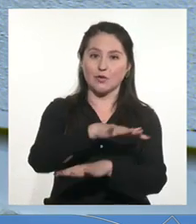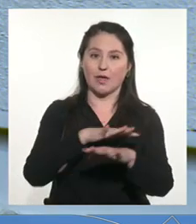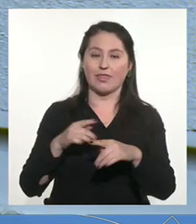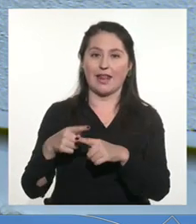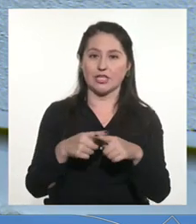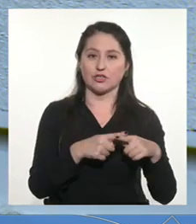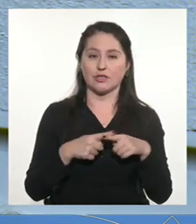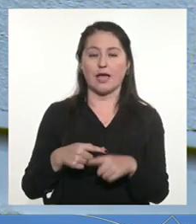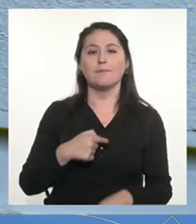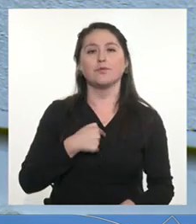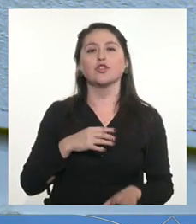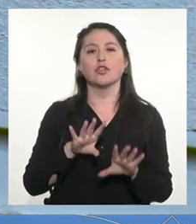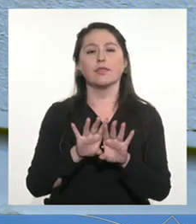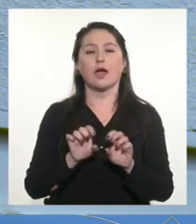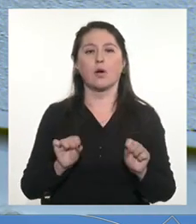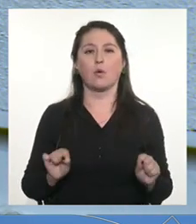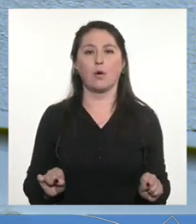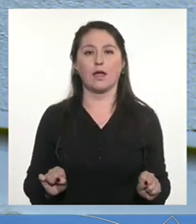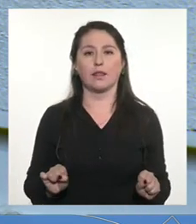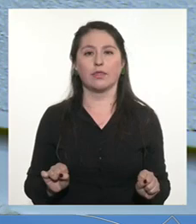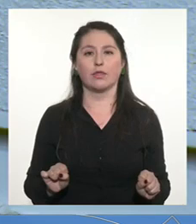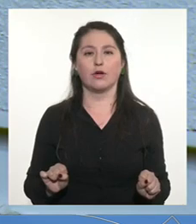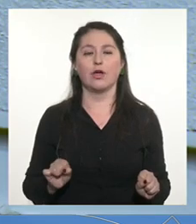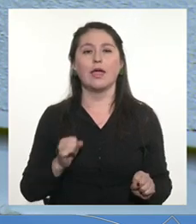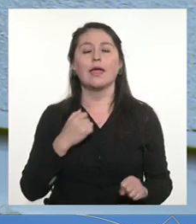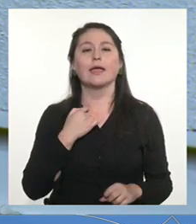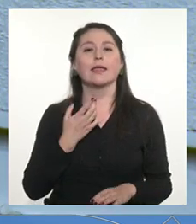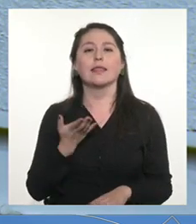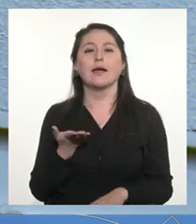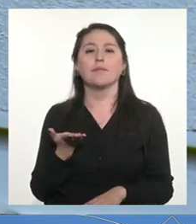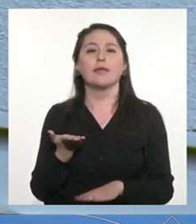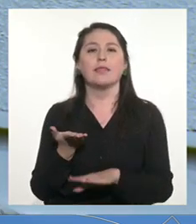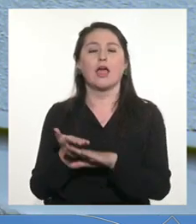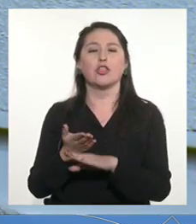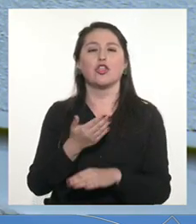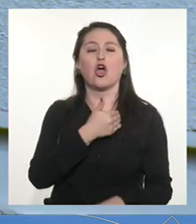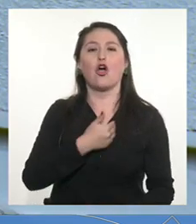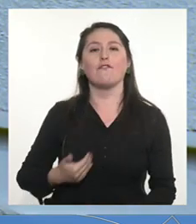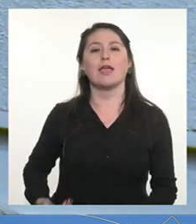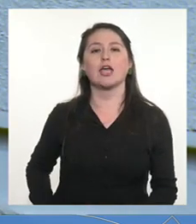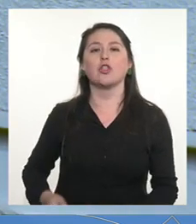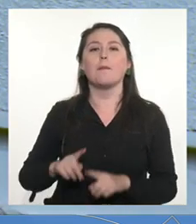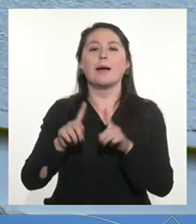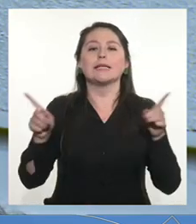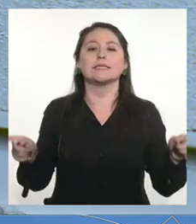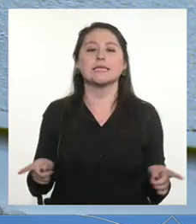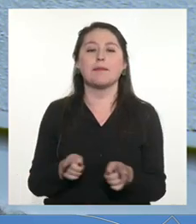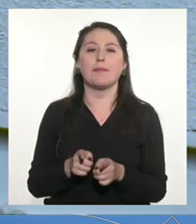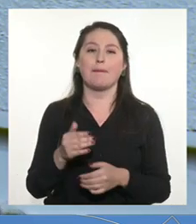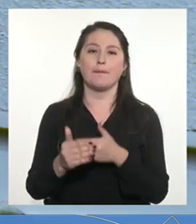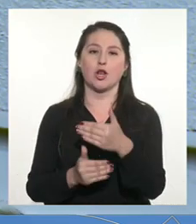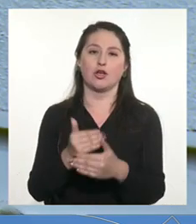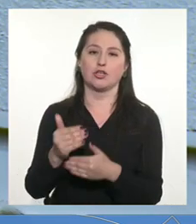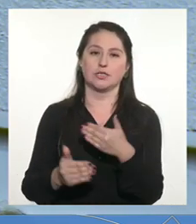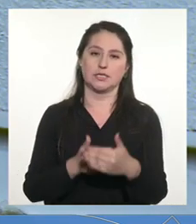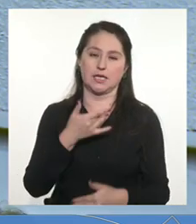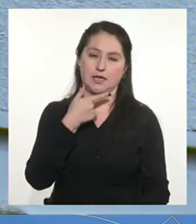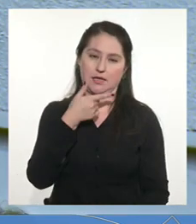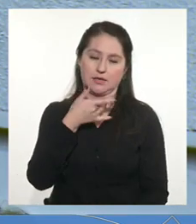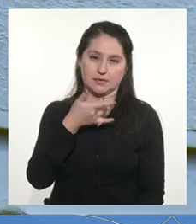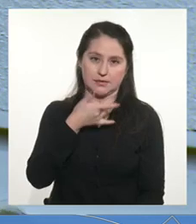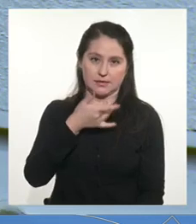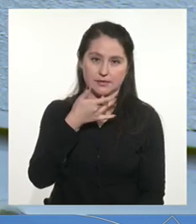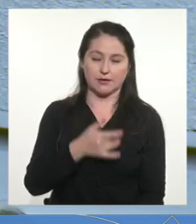totalmente de acuerdo con lo que plantea el gobierno respecto a simplificar los procesos y también hacer que la